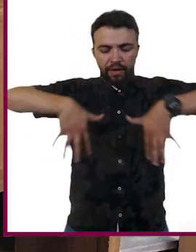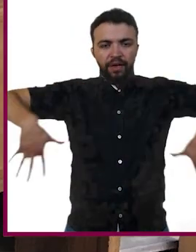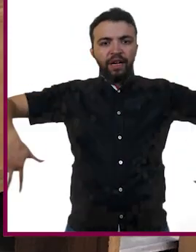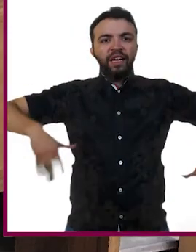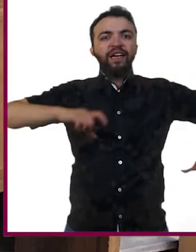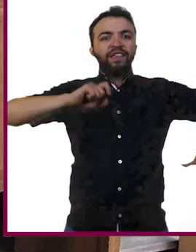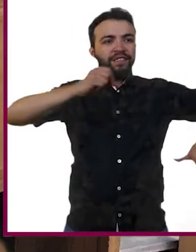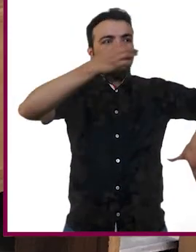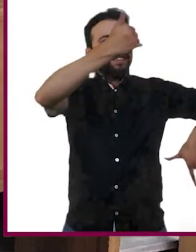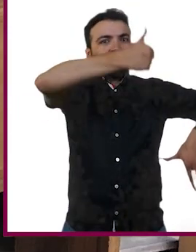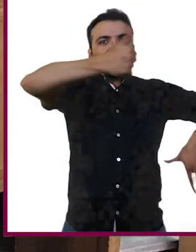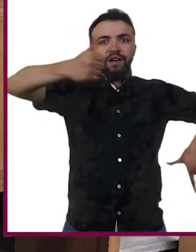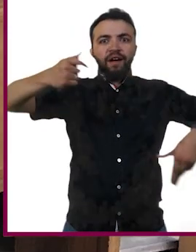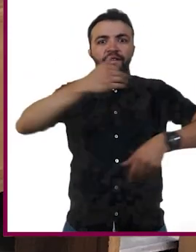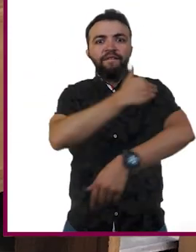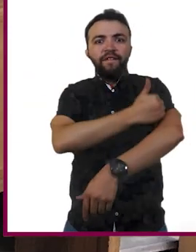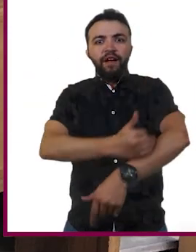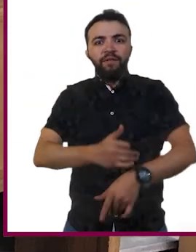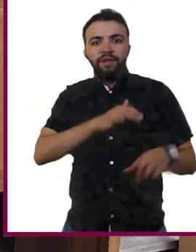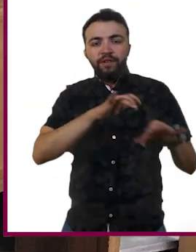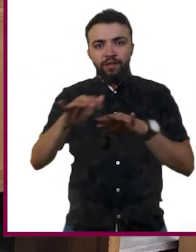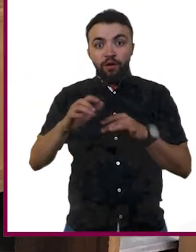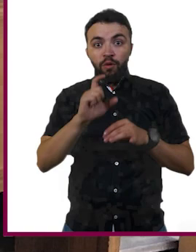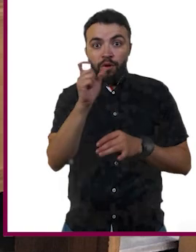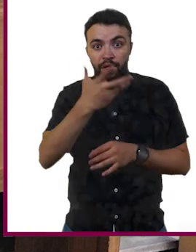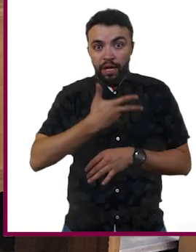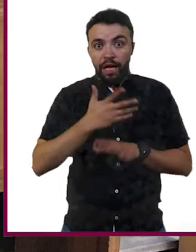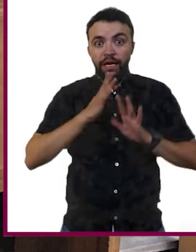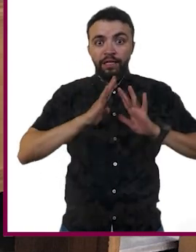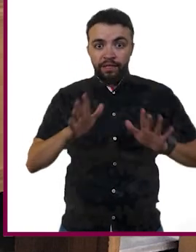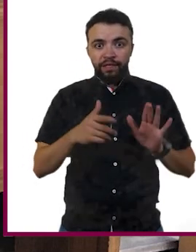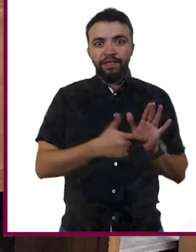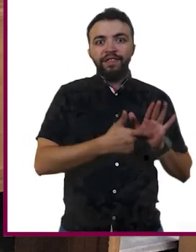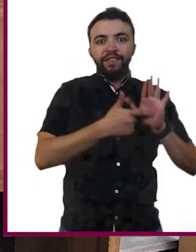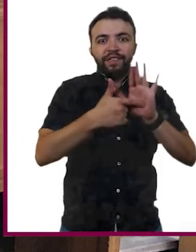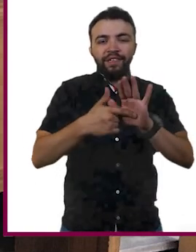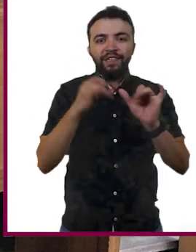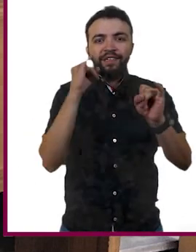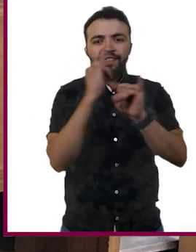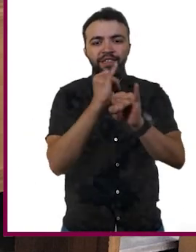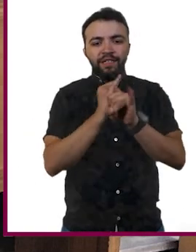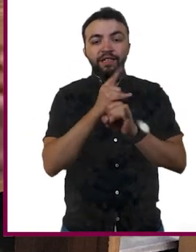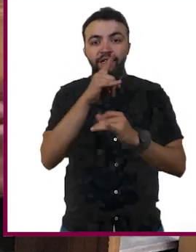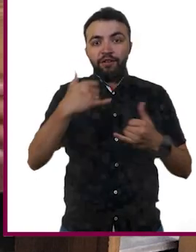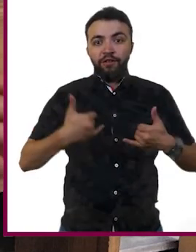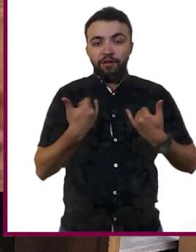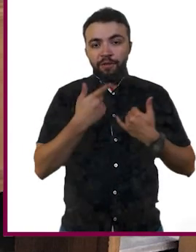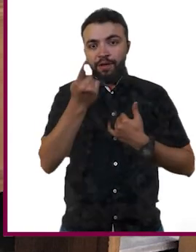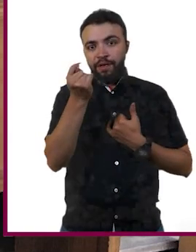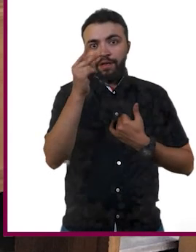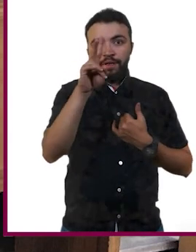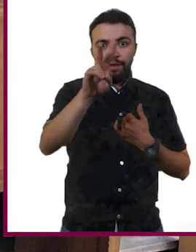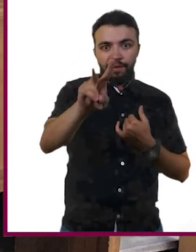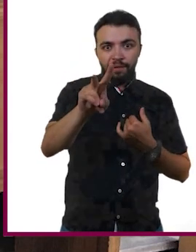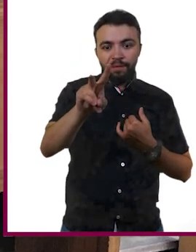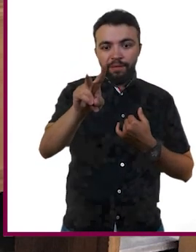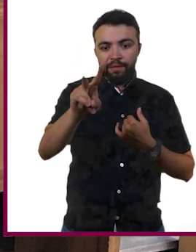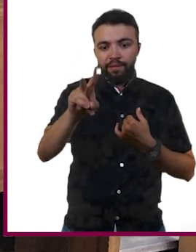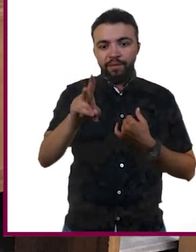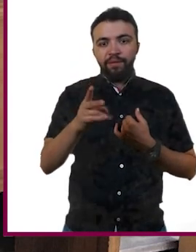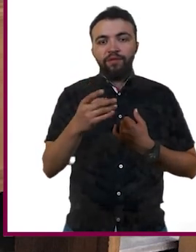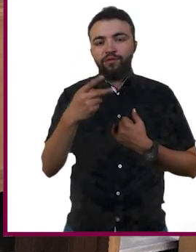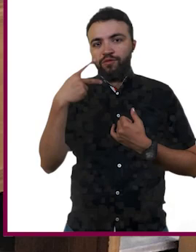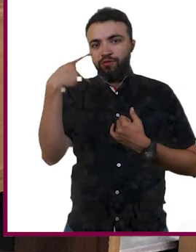no dejes de compartirlo en nuestras redes sociales. Recuerda que este programa de Jóvenes en TV, un espacio de reflexión y construcción del